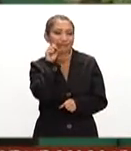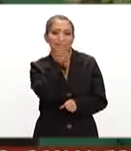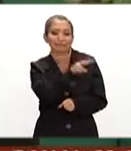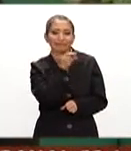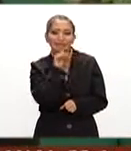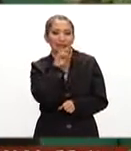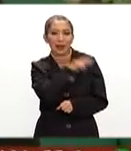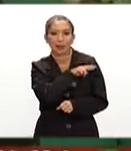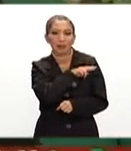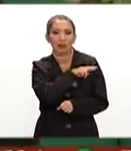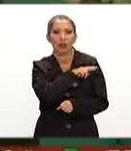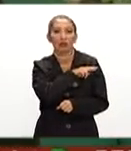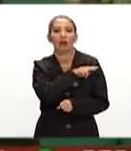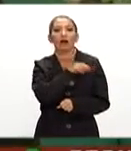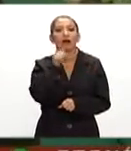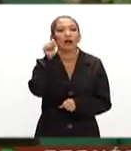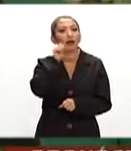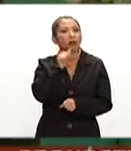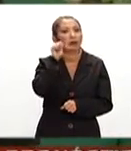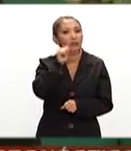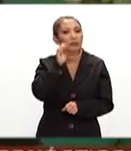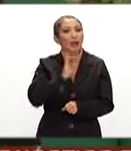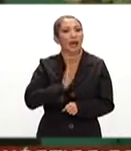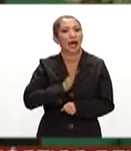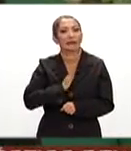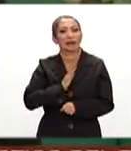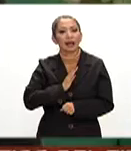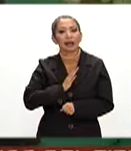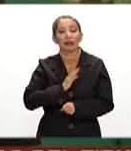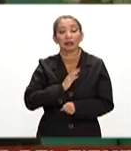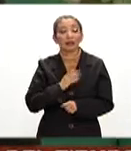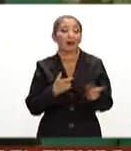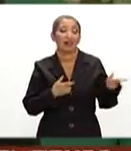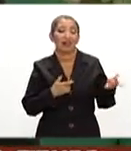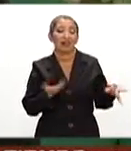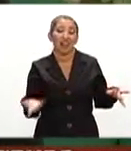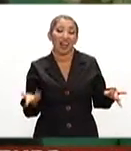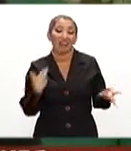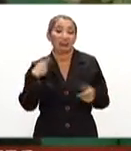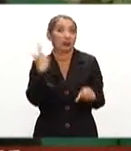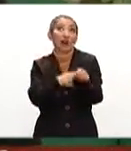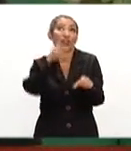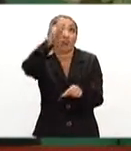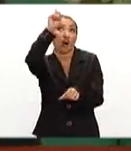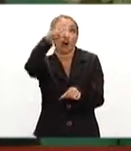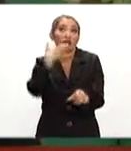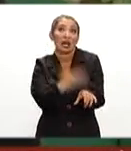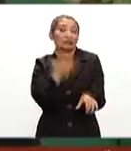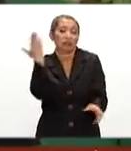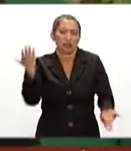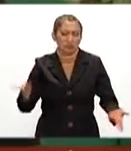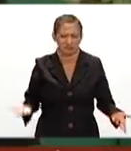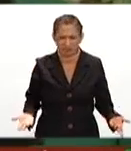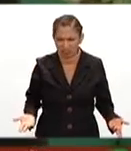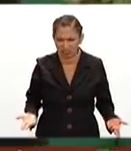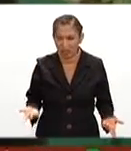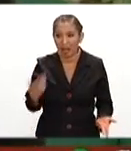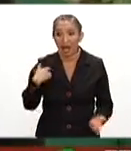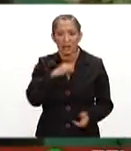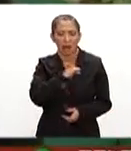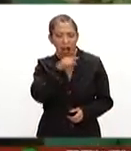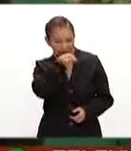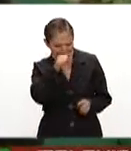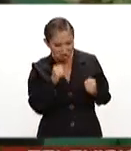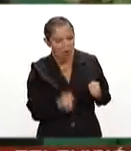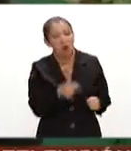tiene cáncer. Y siempre el cáncer le dice, pues es un castigo de Dios. Algo malo